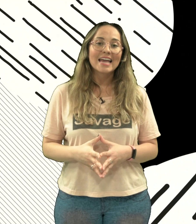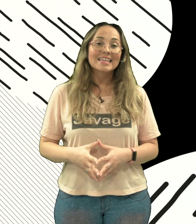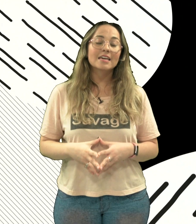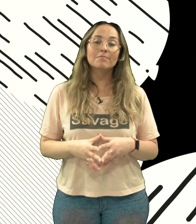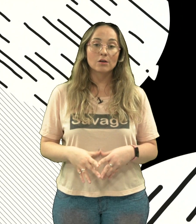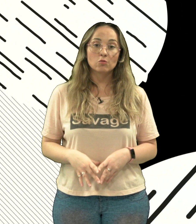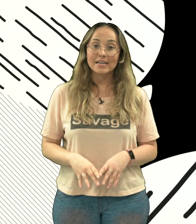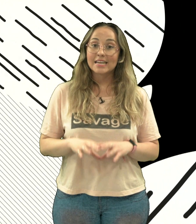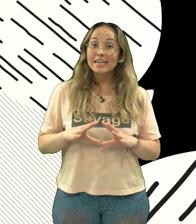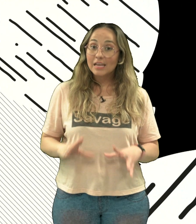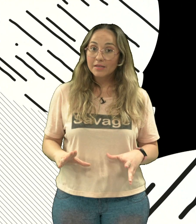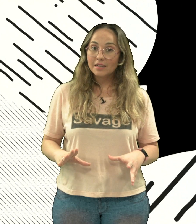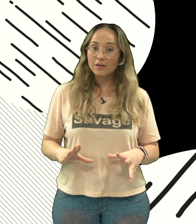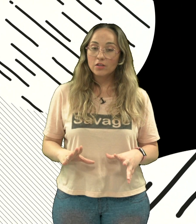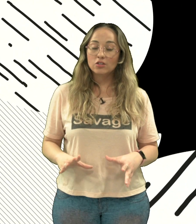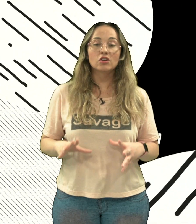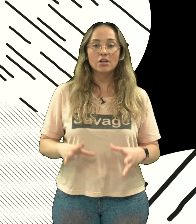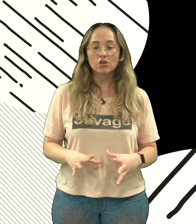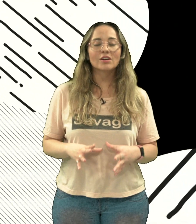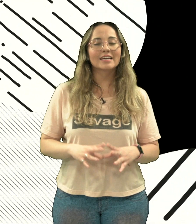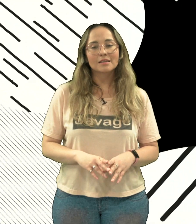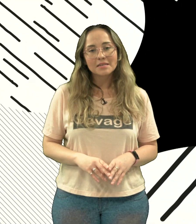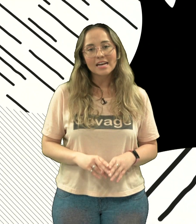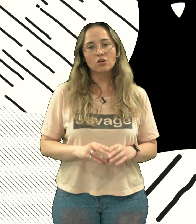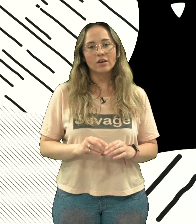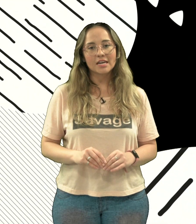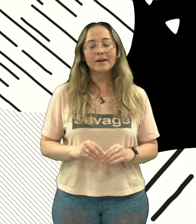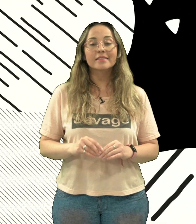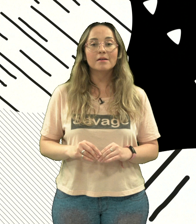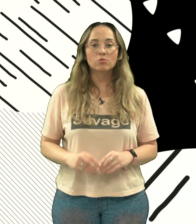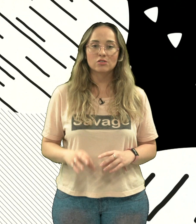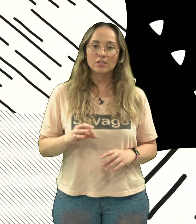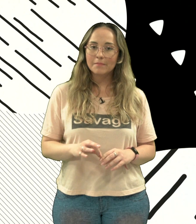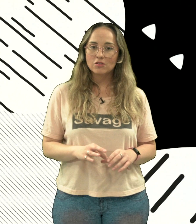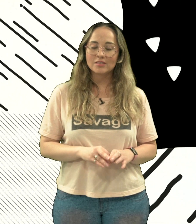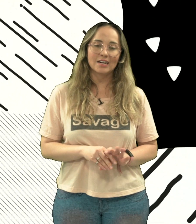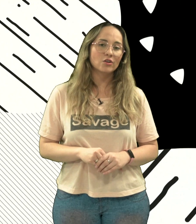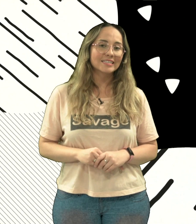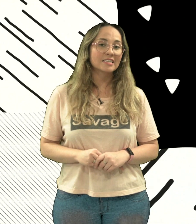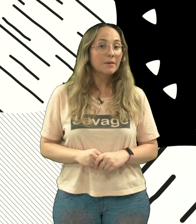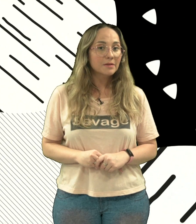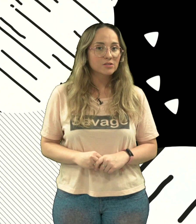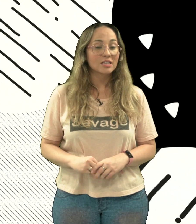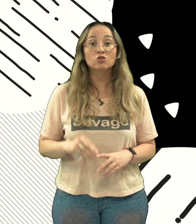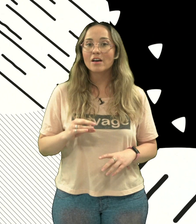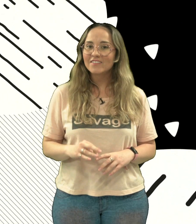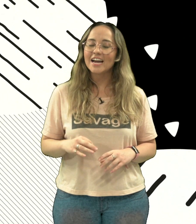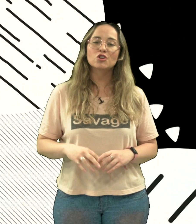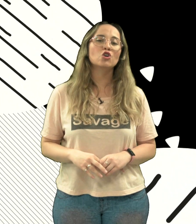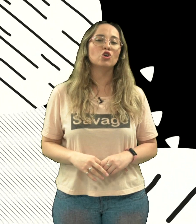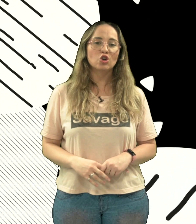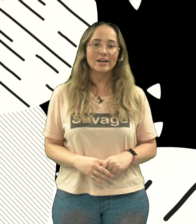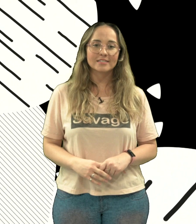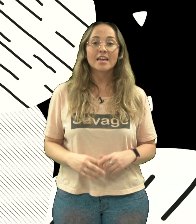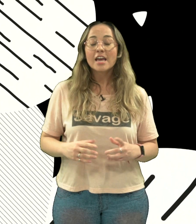suficiente de vacunas. También de la mano de esto, recordó que hay que terminar los esquemas de vacunación. En Mendoza, alrededor de 300.000 personas todavía